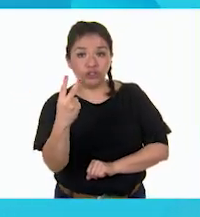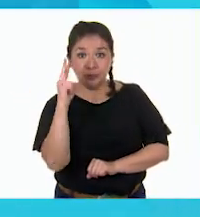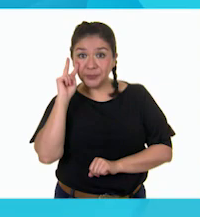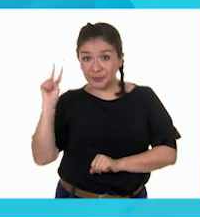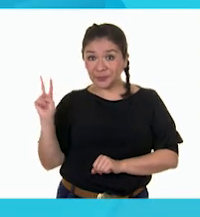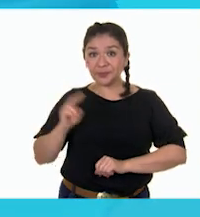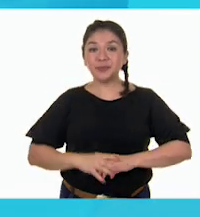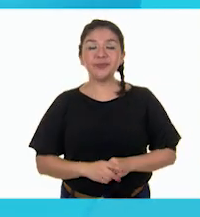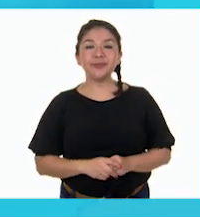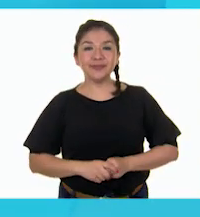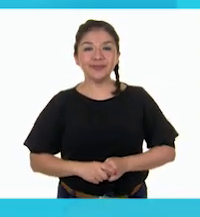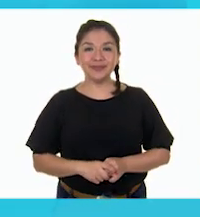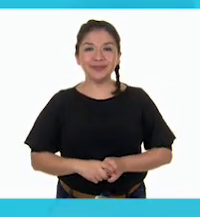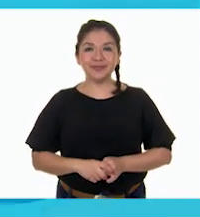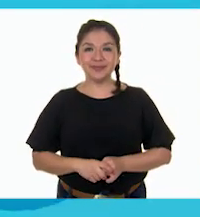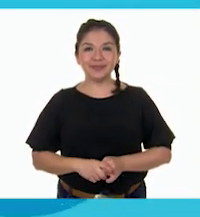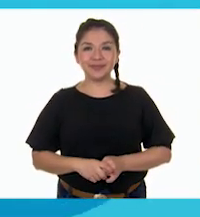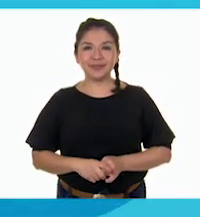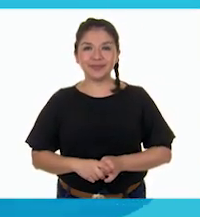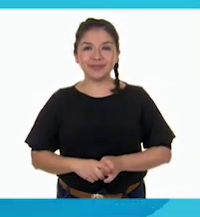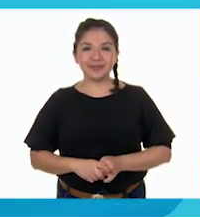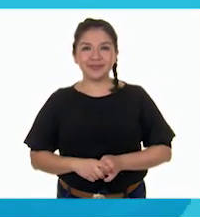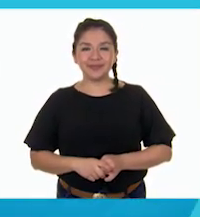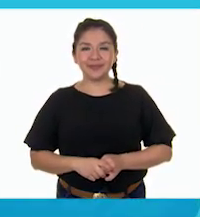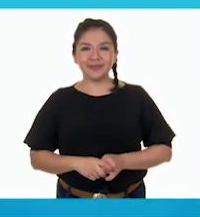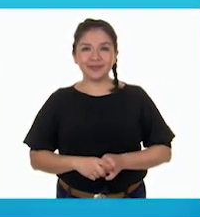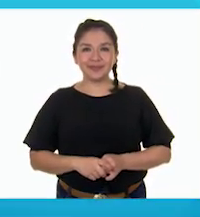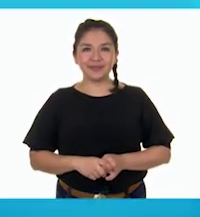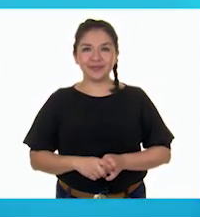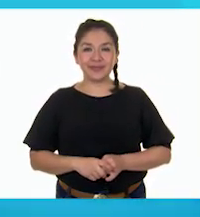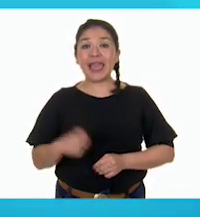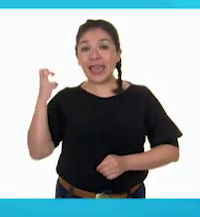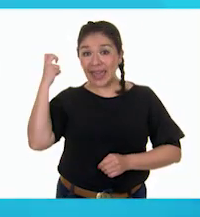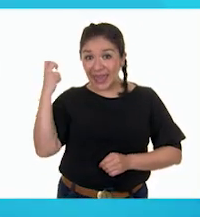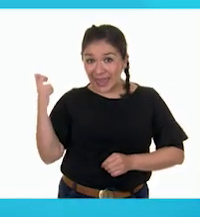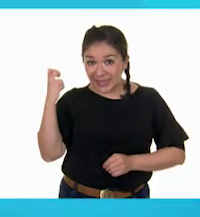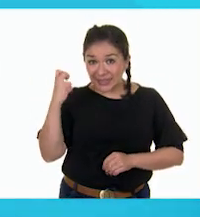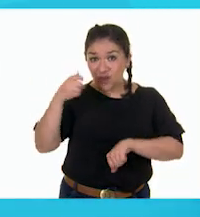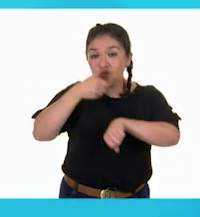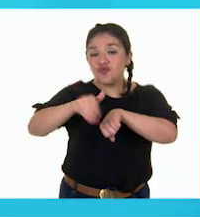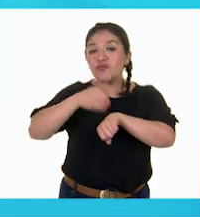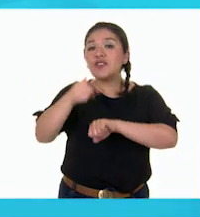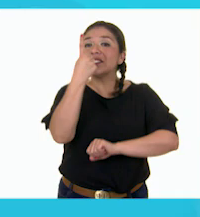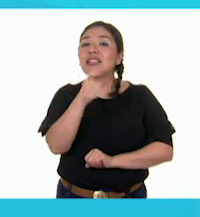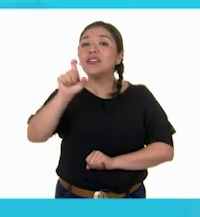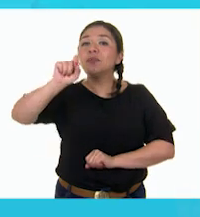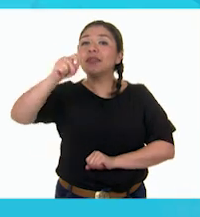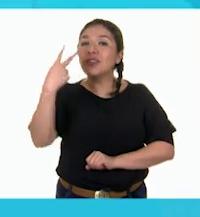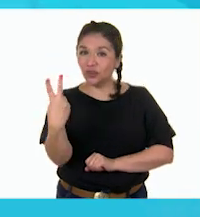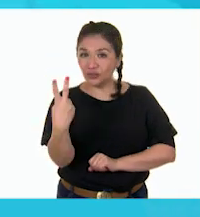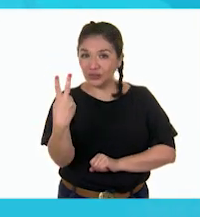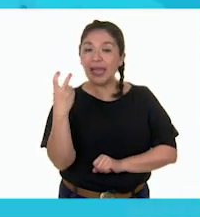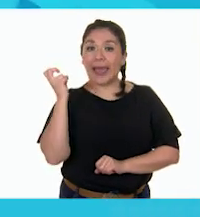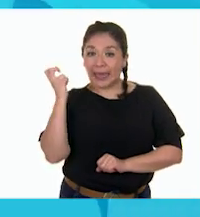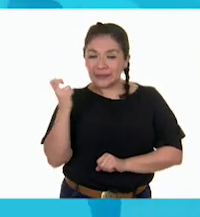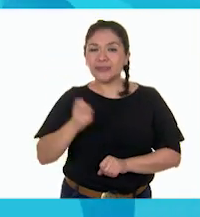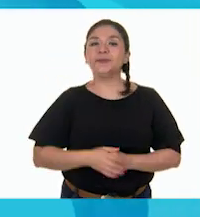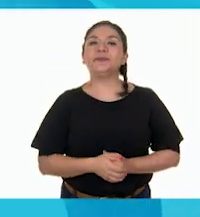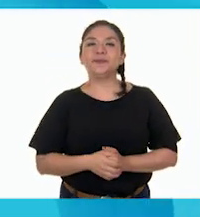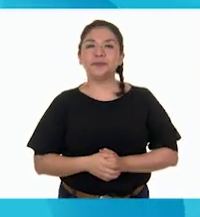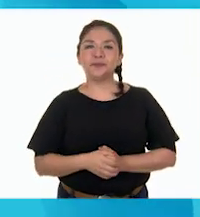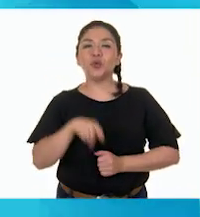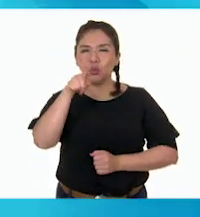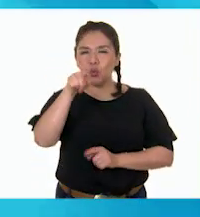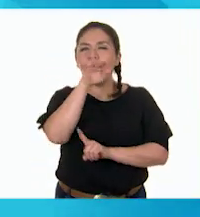aparecer en la pantalla. A ver, Marianita, toma tu libro. Perfecto, por ahí favor, está. Ahí está. Bien. Vamos